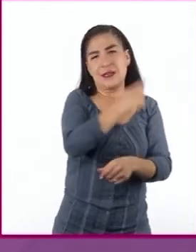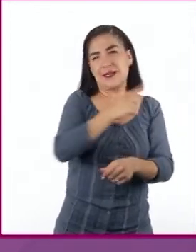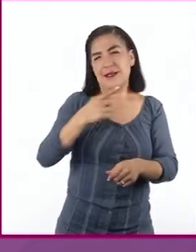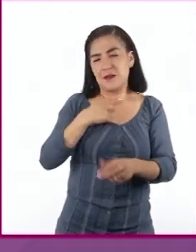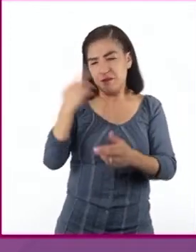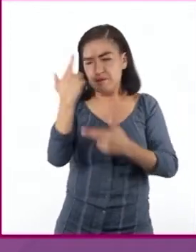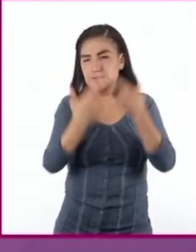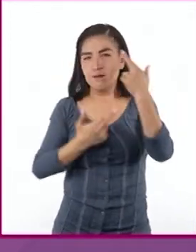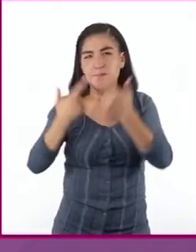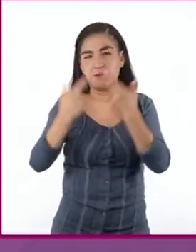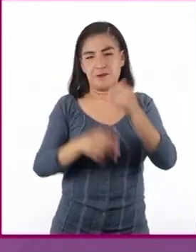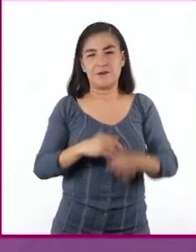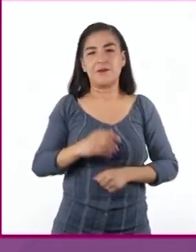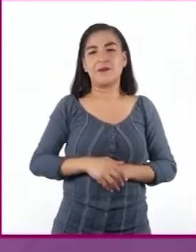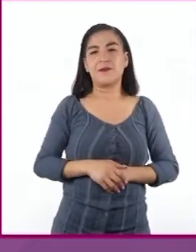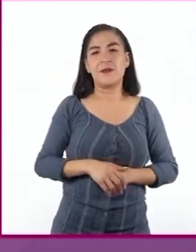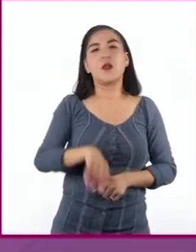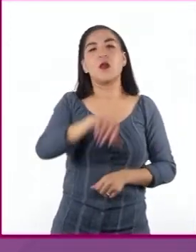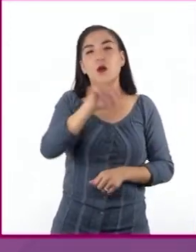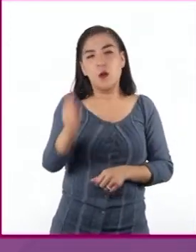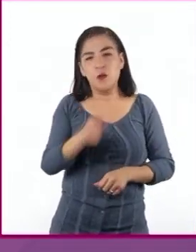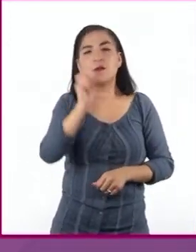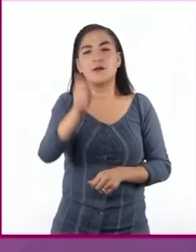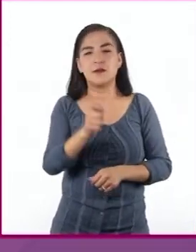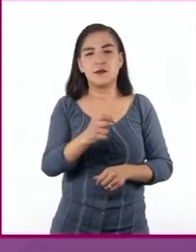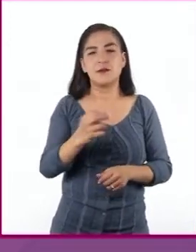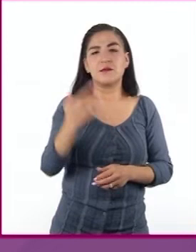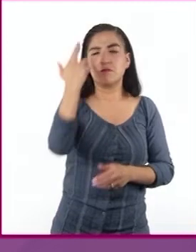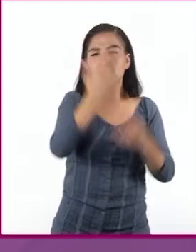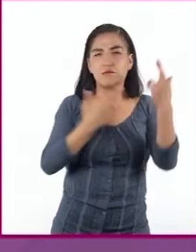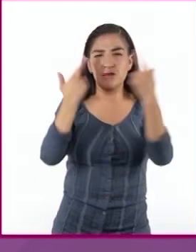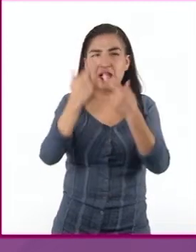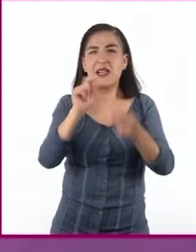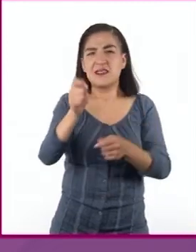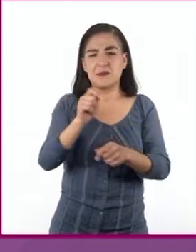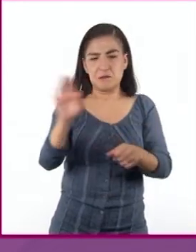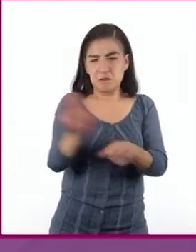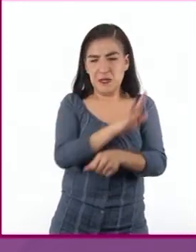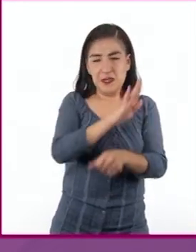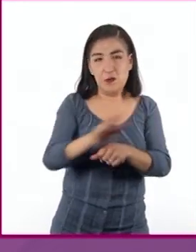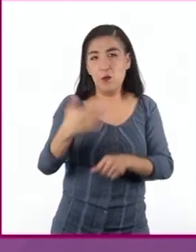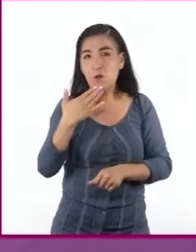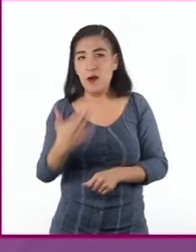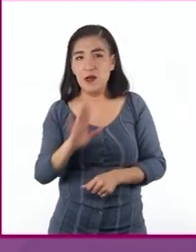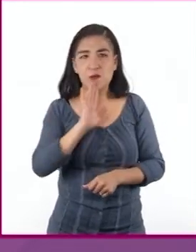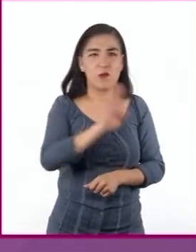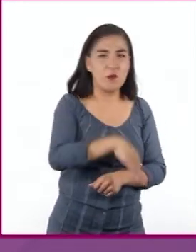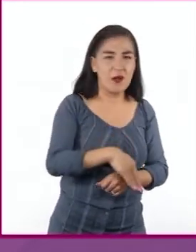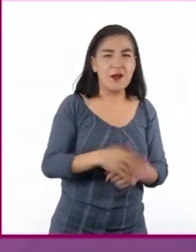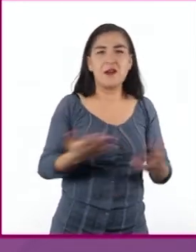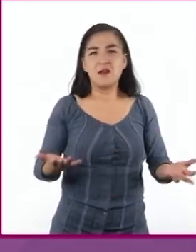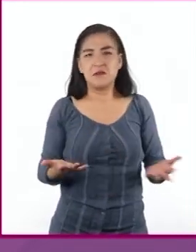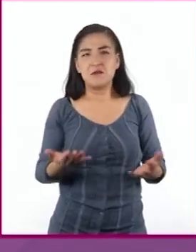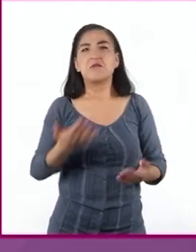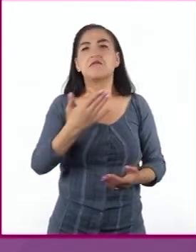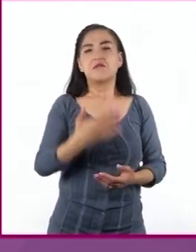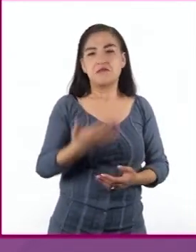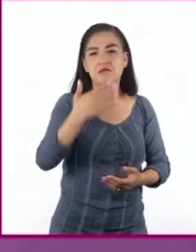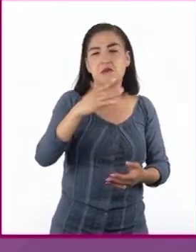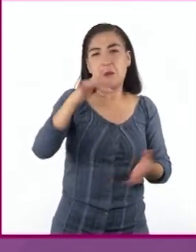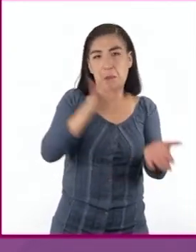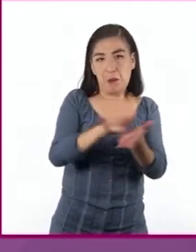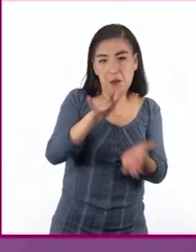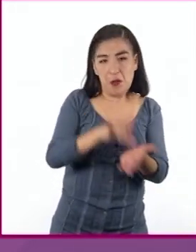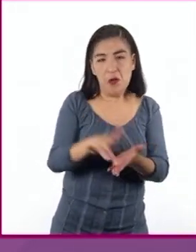Analizar a detalle los beneficios que se ofrecen. Deben identificar las ventajas, contribuciones